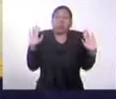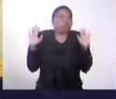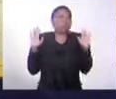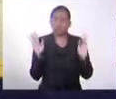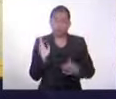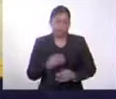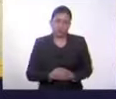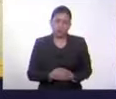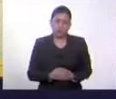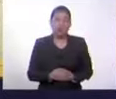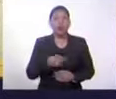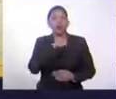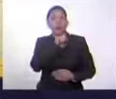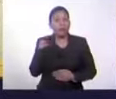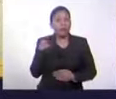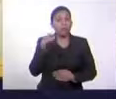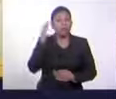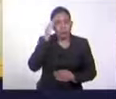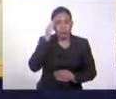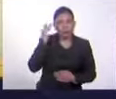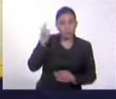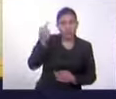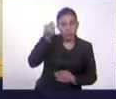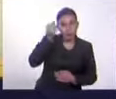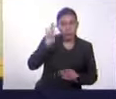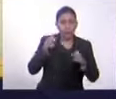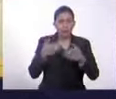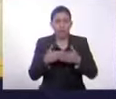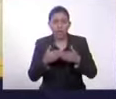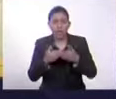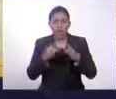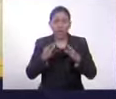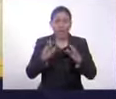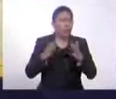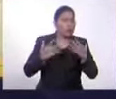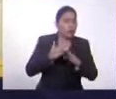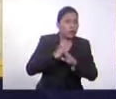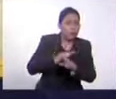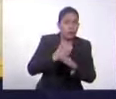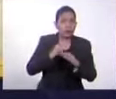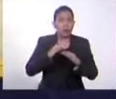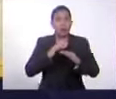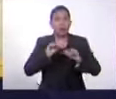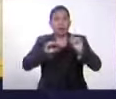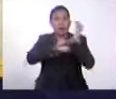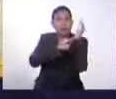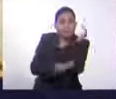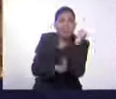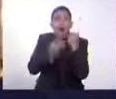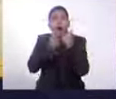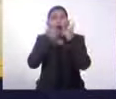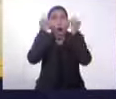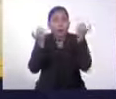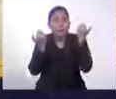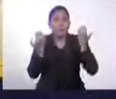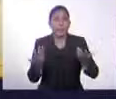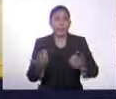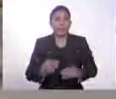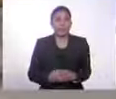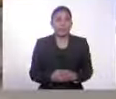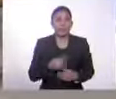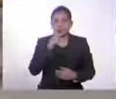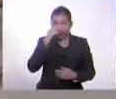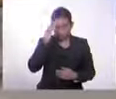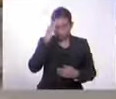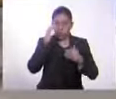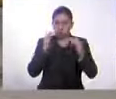nosotros estemos educados sexualmente, vamos a poder solventar la situación de embarazos a temprana edad. Pero también, fíjate que